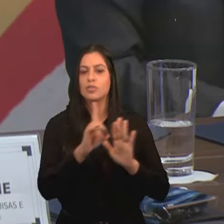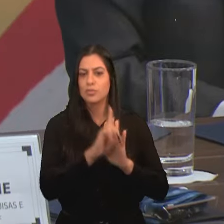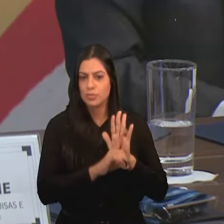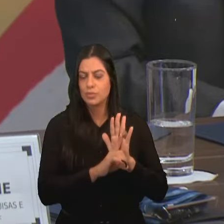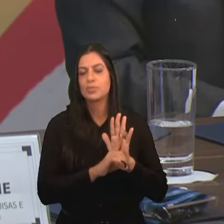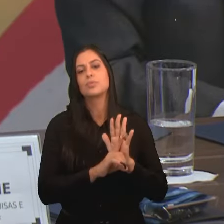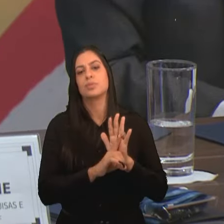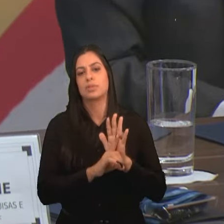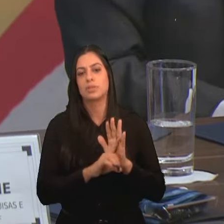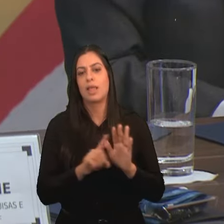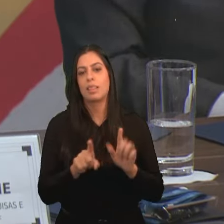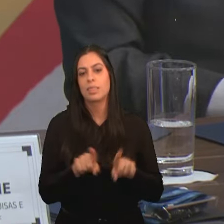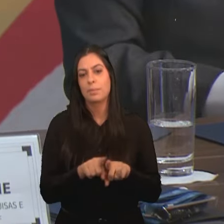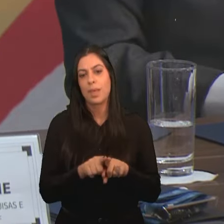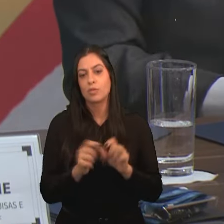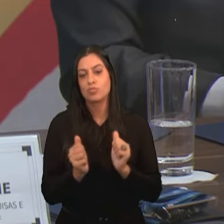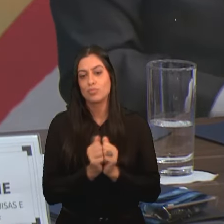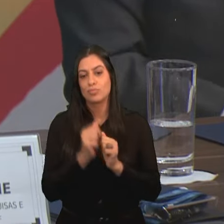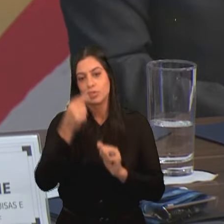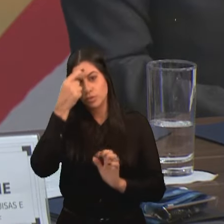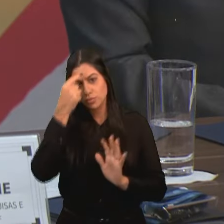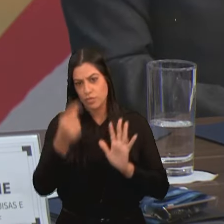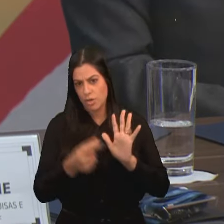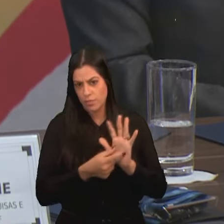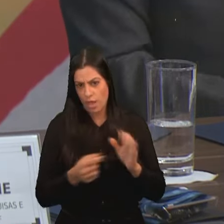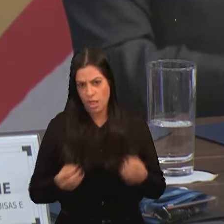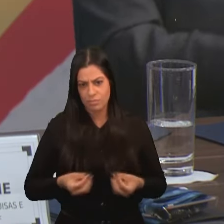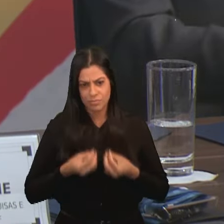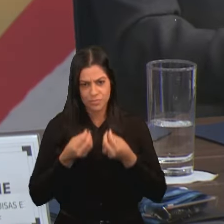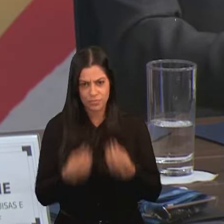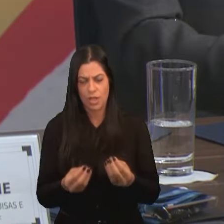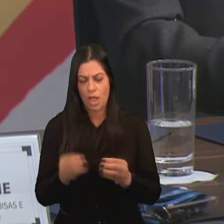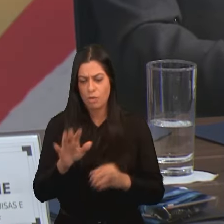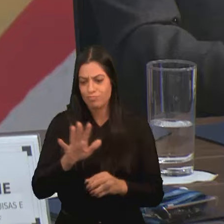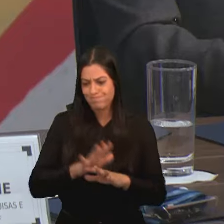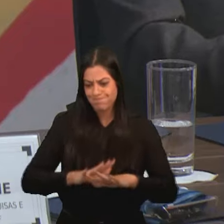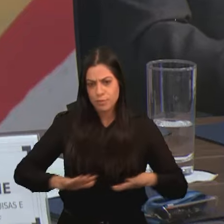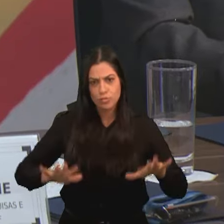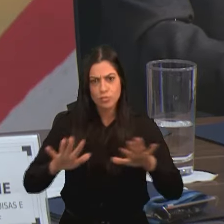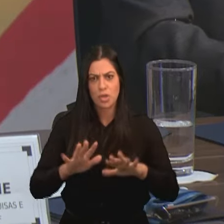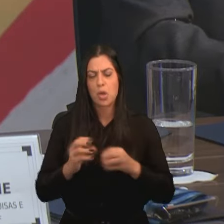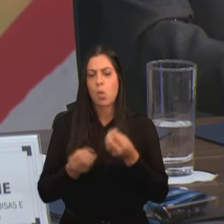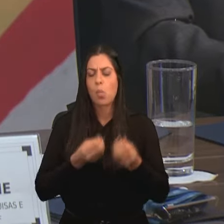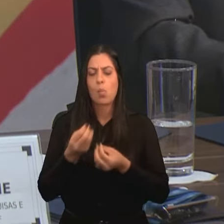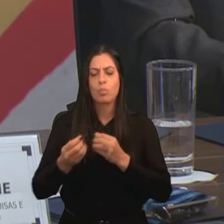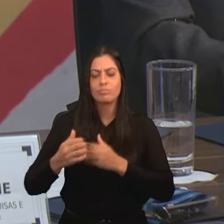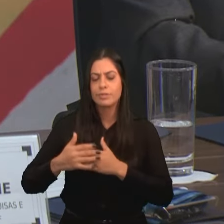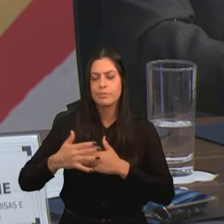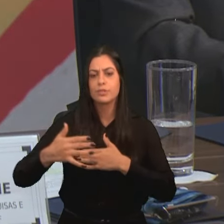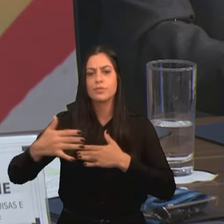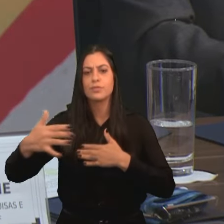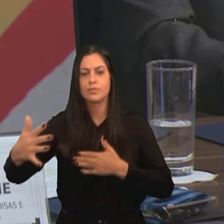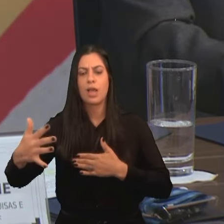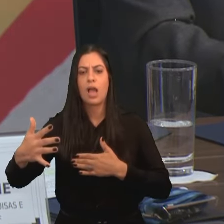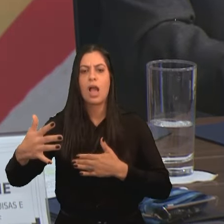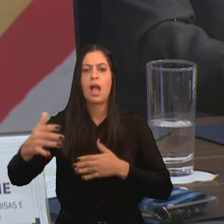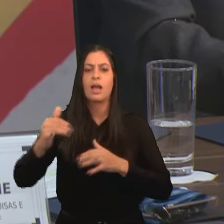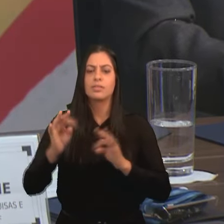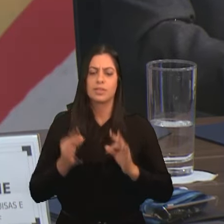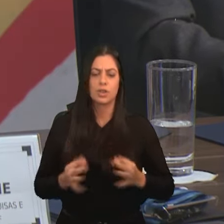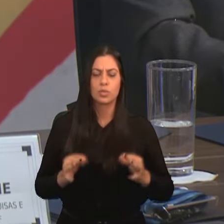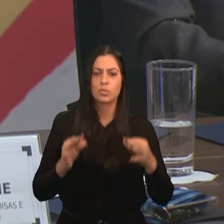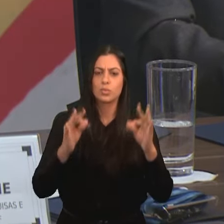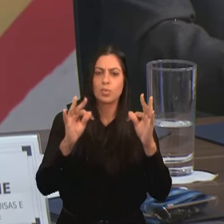la relación de los neuroderechos en la inteligencia artificial y hacerles un panorama de cómo conectar